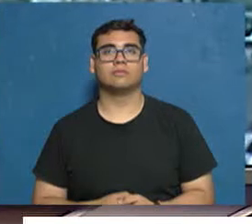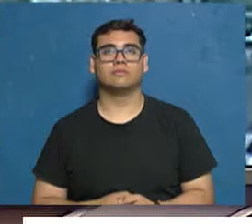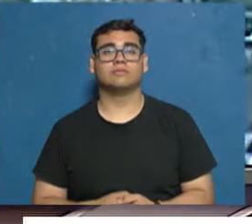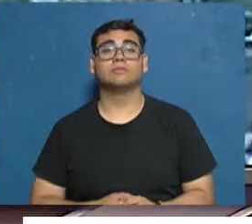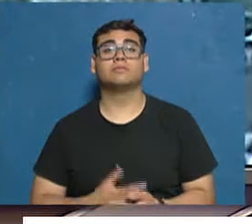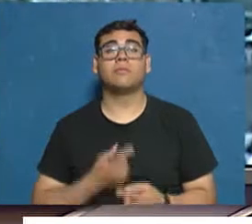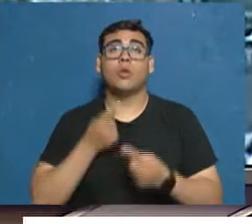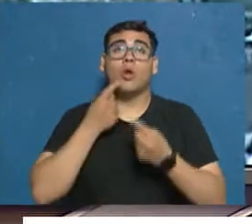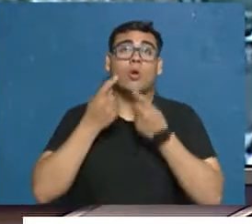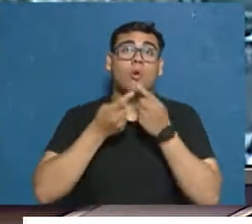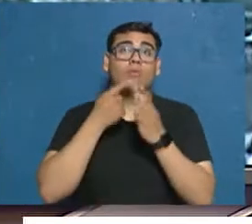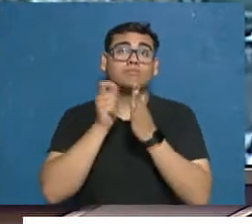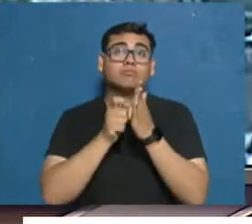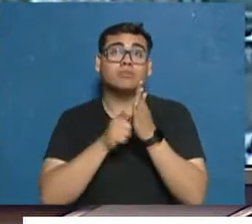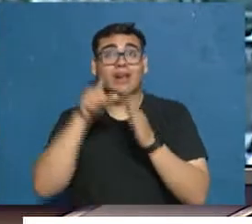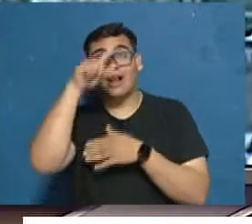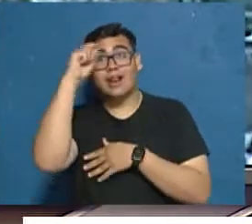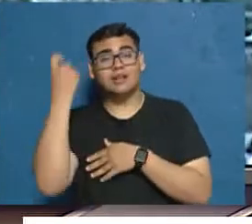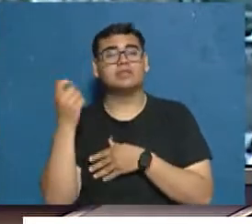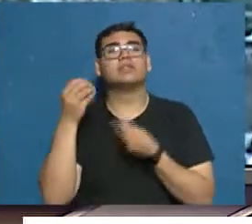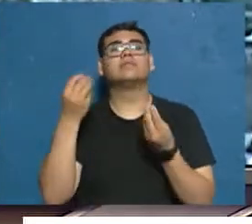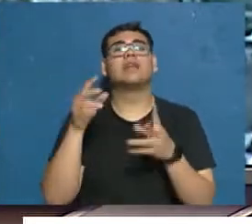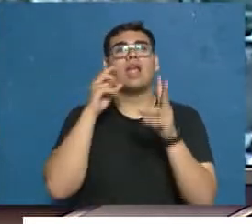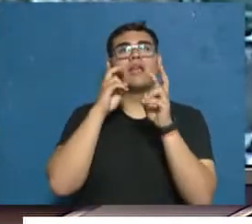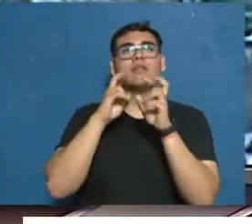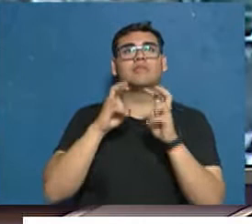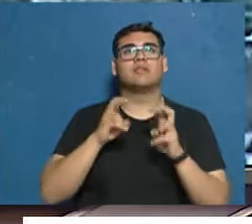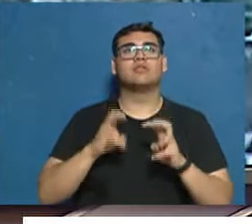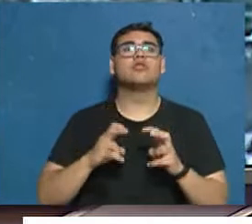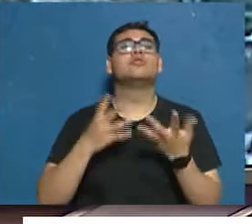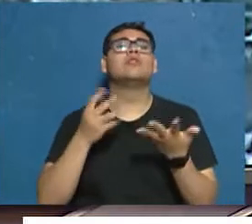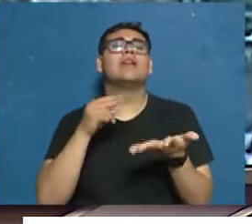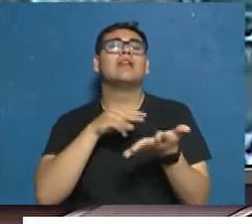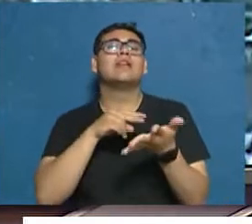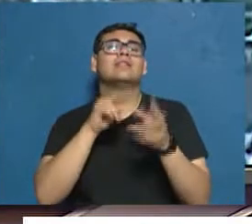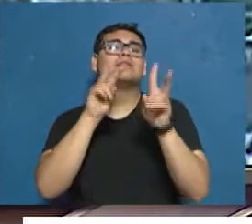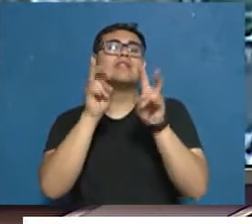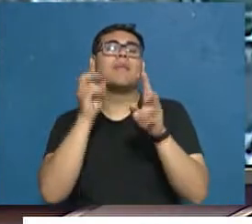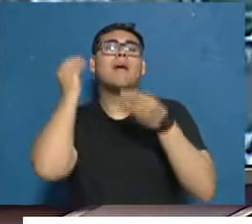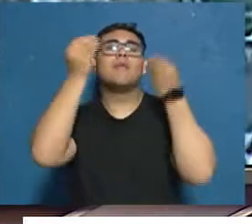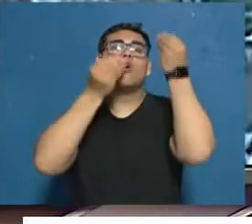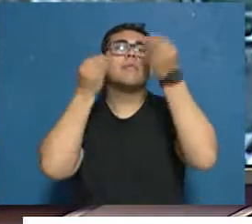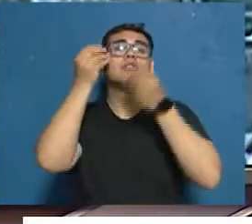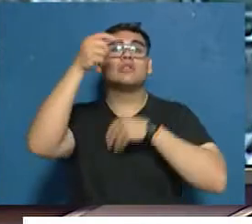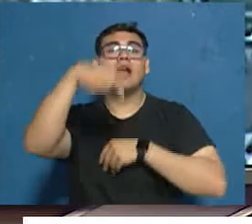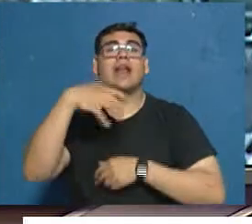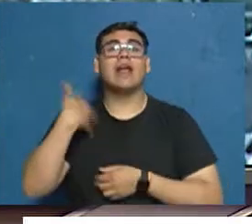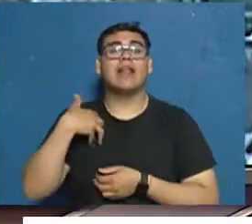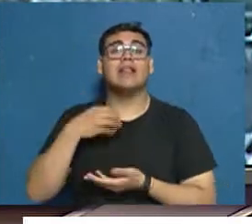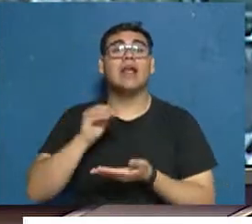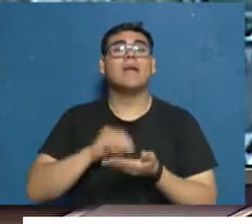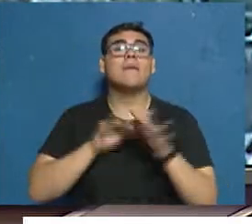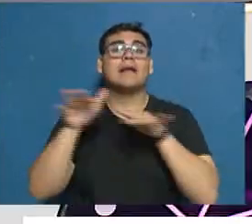Una encuestadora a nivel nacional realizó un estudio que habla sobre las preocupaciones que tenemos los argentinos y también la situación económica.